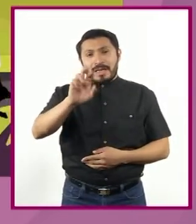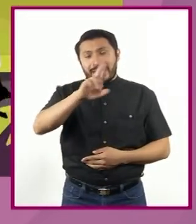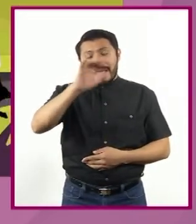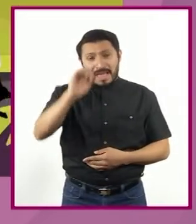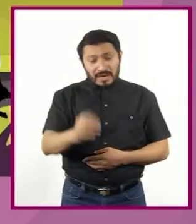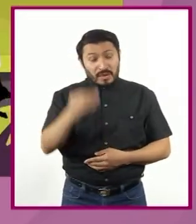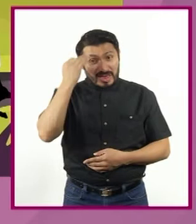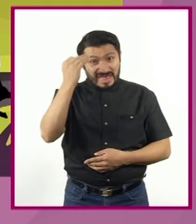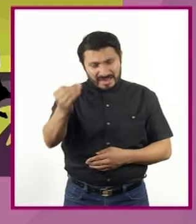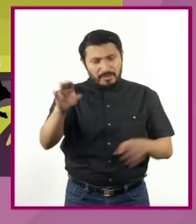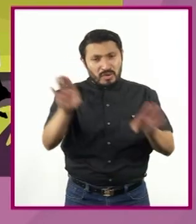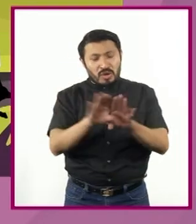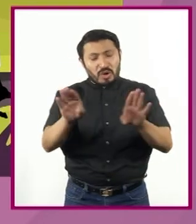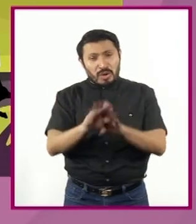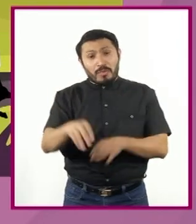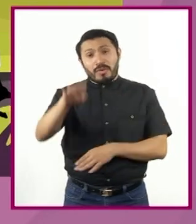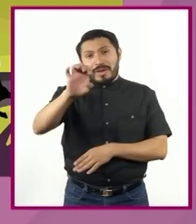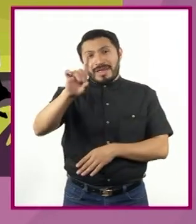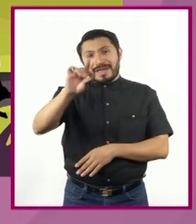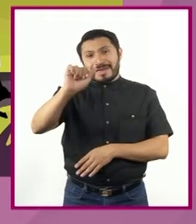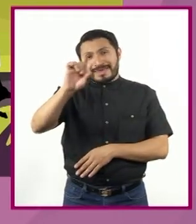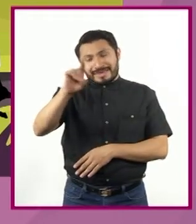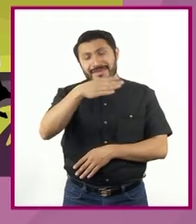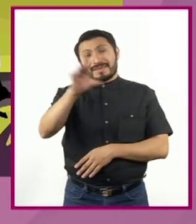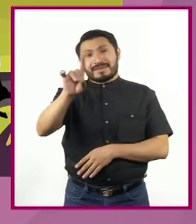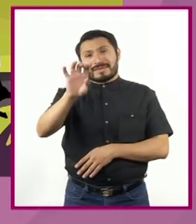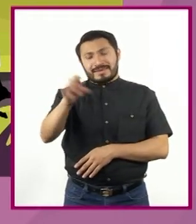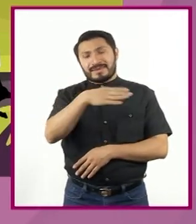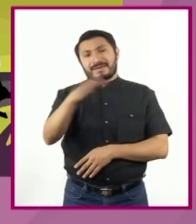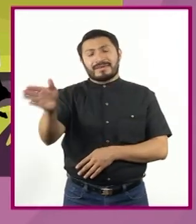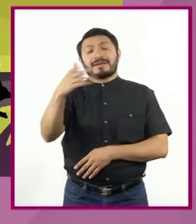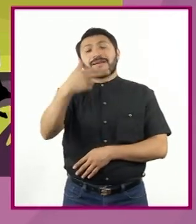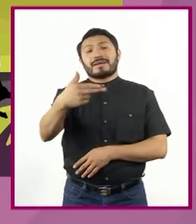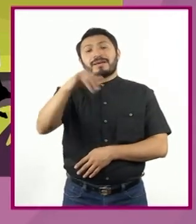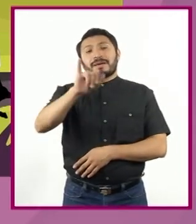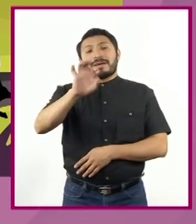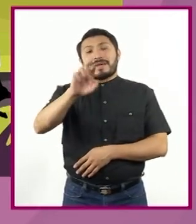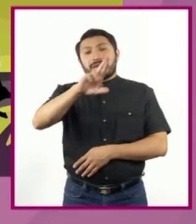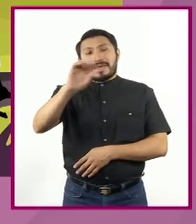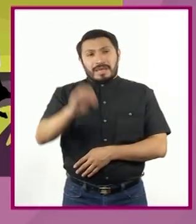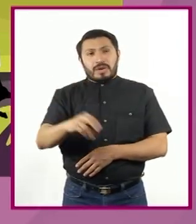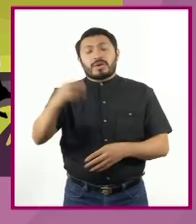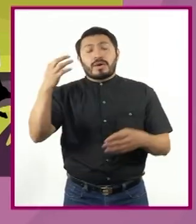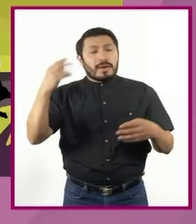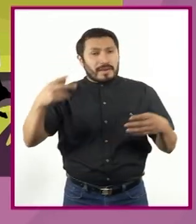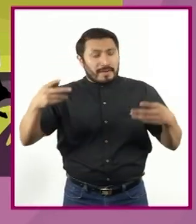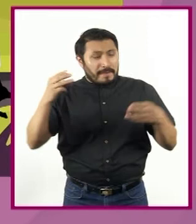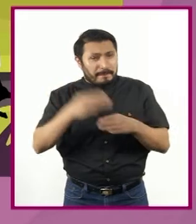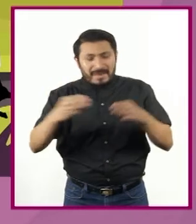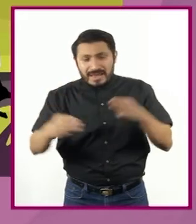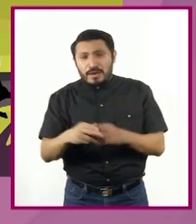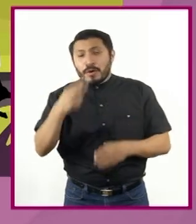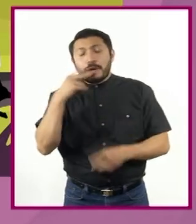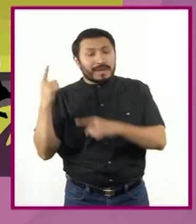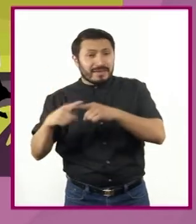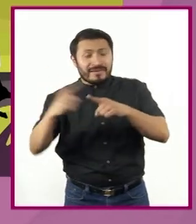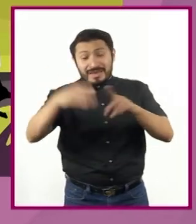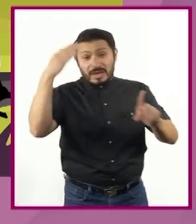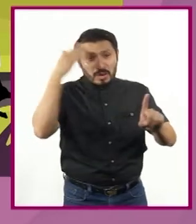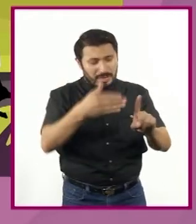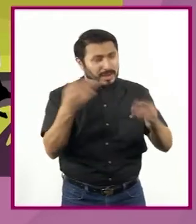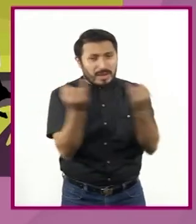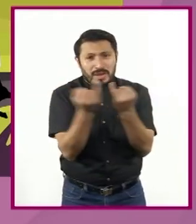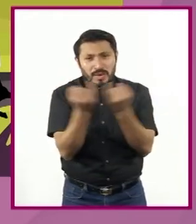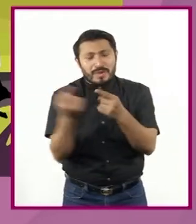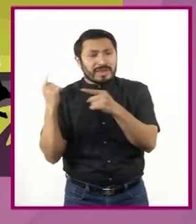Este periodo es considerado la Edad de Hierro. Los metales no solo fueron usados para fines bélicos, pues también elaboraron